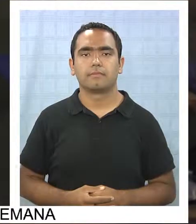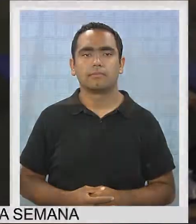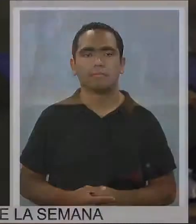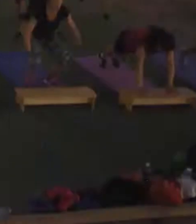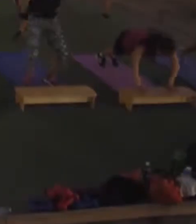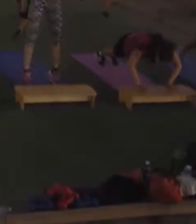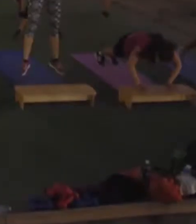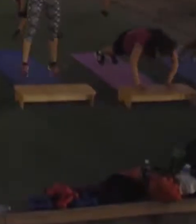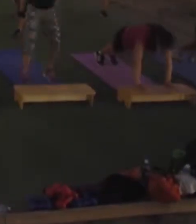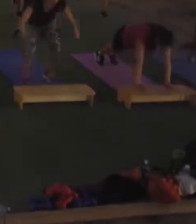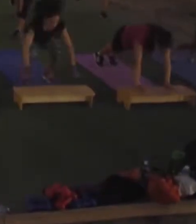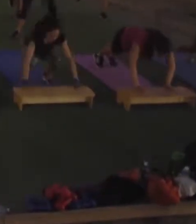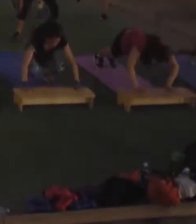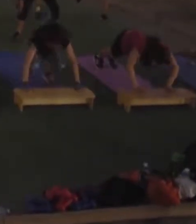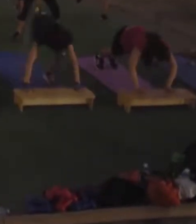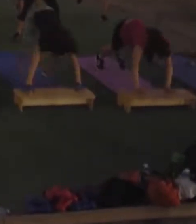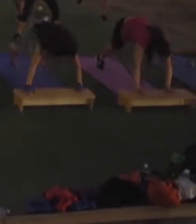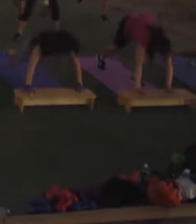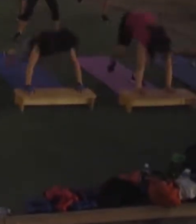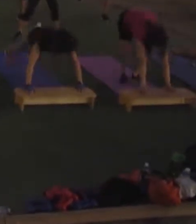¡Esto es con salpito!